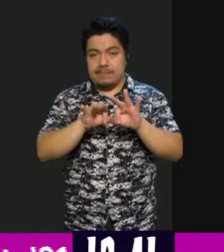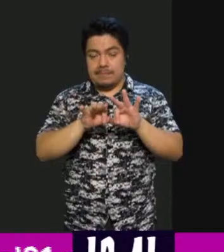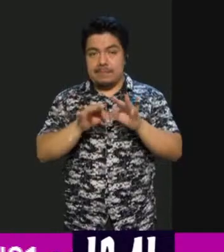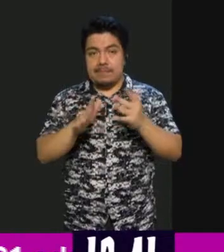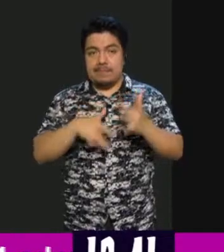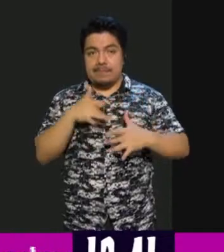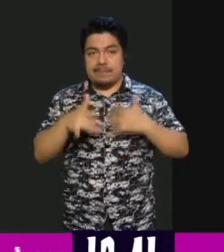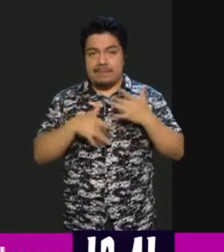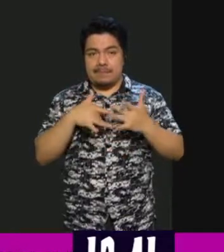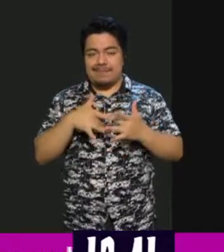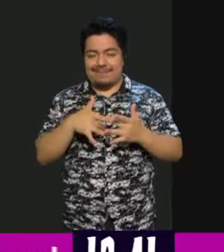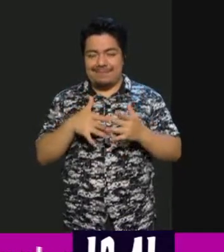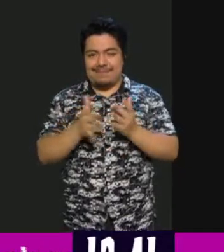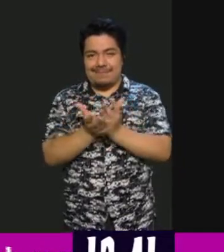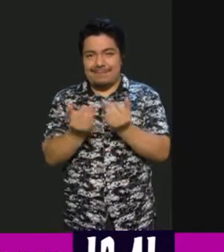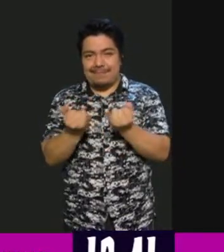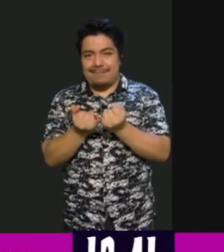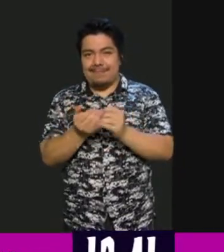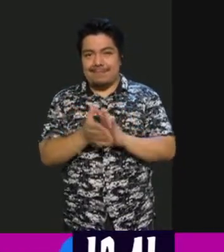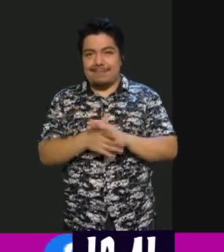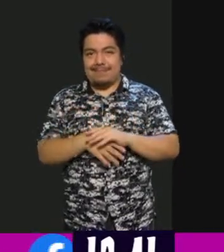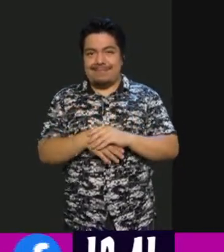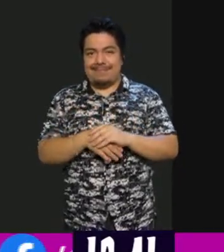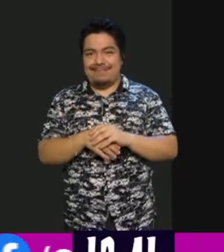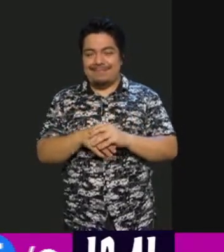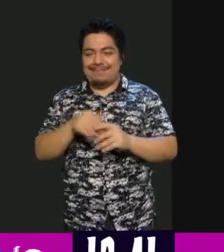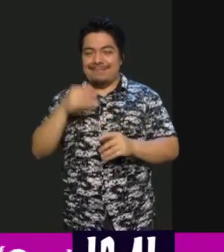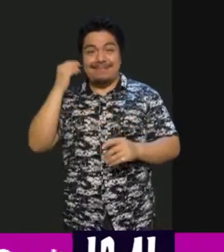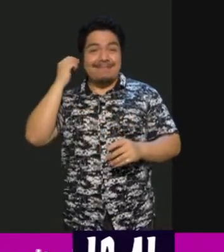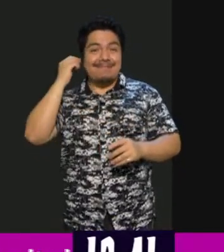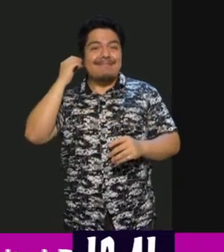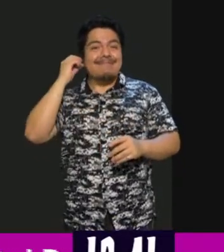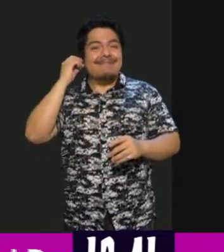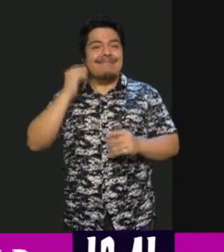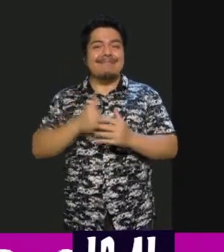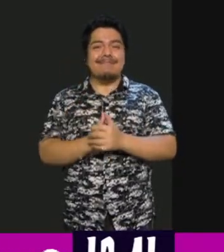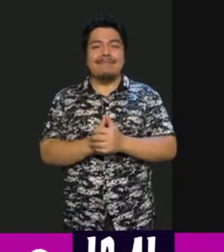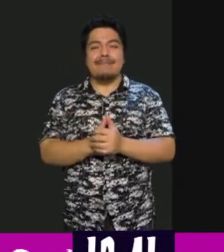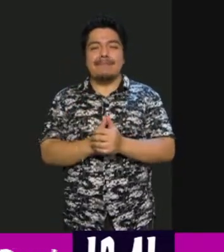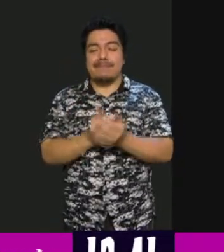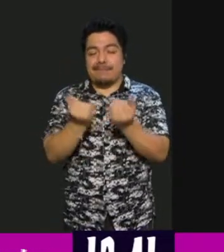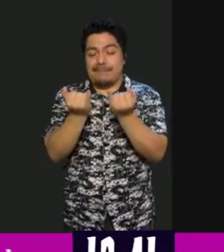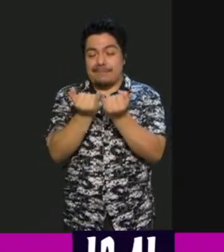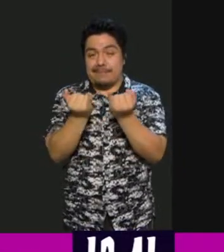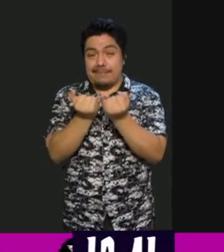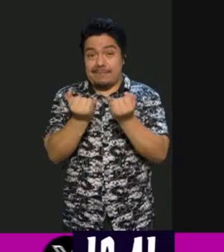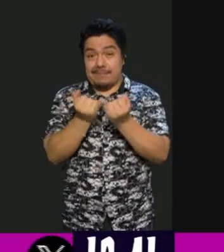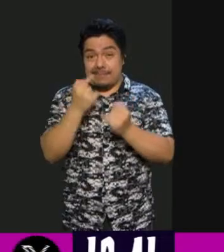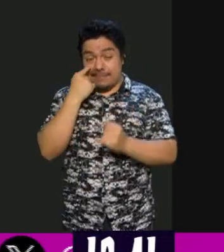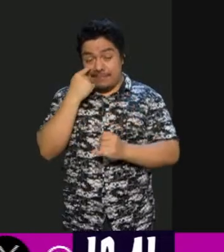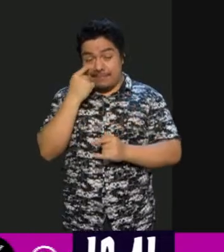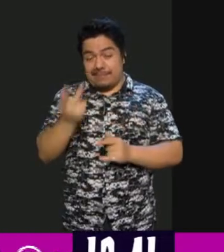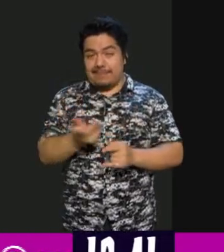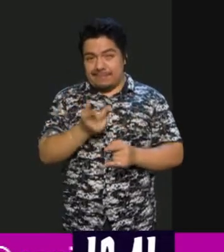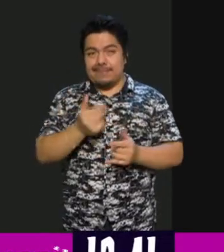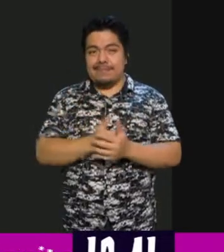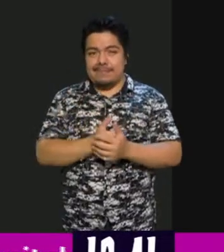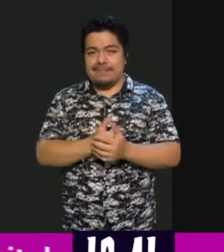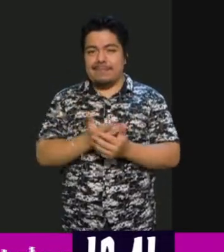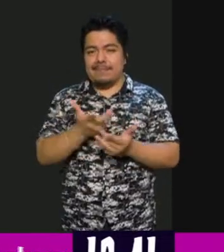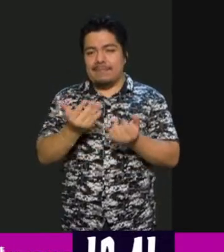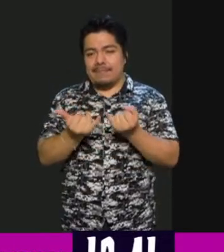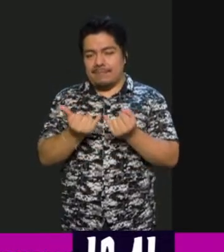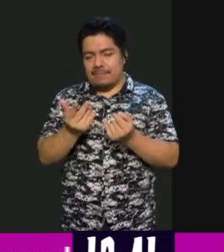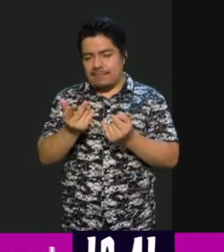preguntaría al presidente. Y bueno, pues el presidente termina en menos de 4 meses su gobierno, se va a